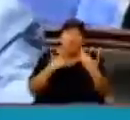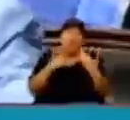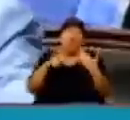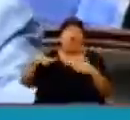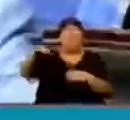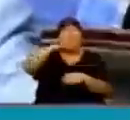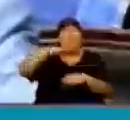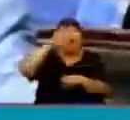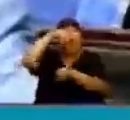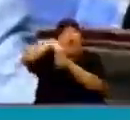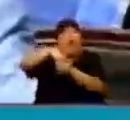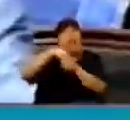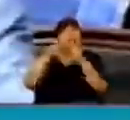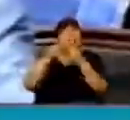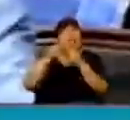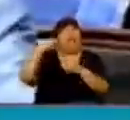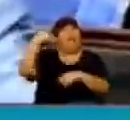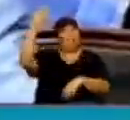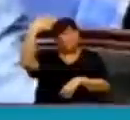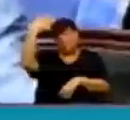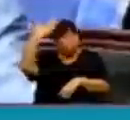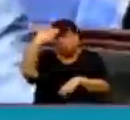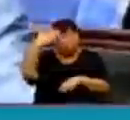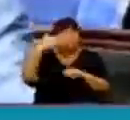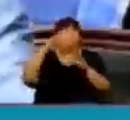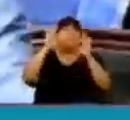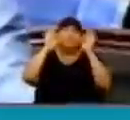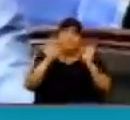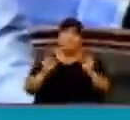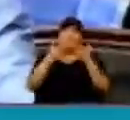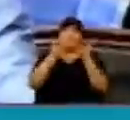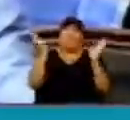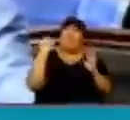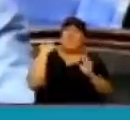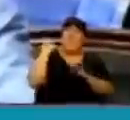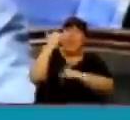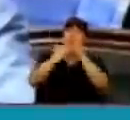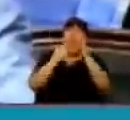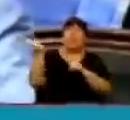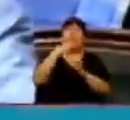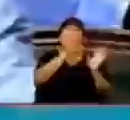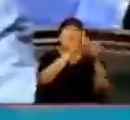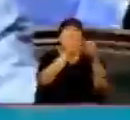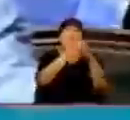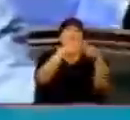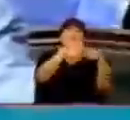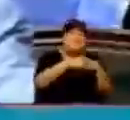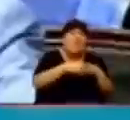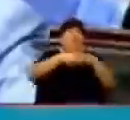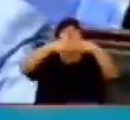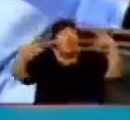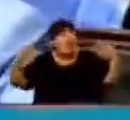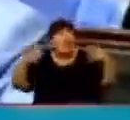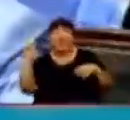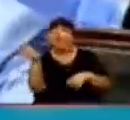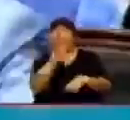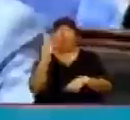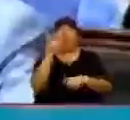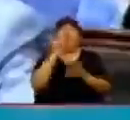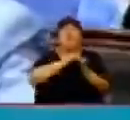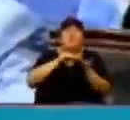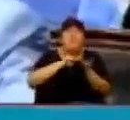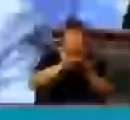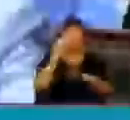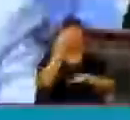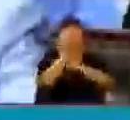100%, porque obviamente si el dólar oficial sube de golpe 50%, la Argentina va a ir a una inflación muchísimo más alta que